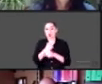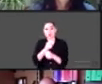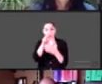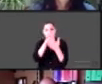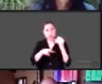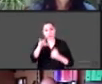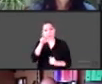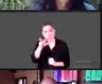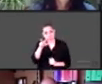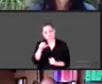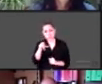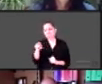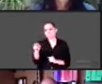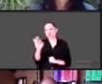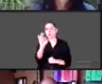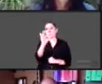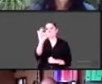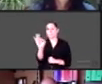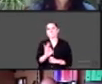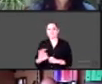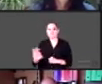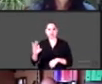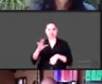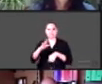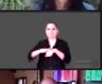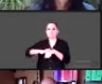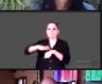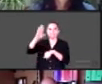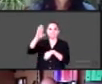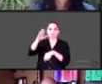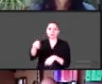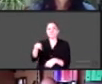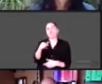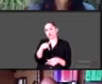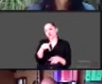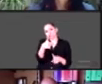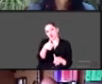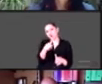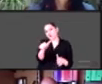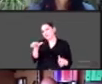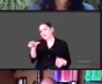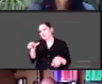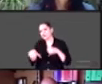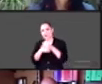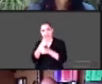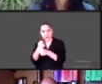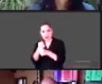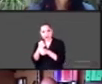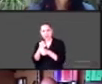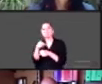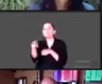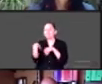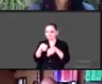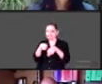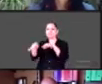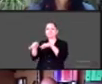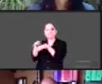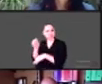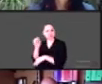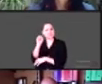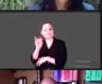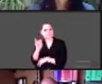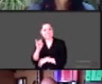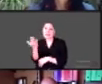de adolescentes de 12 a 17 años que sí tienen que trabajar y que están en condición de